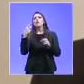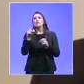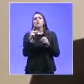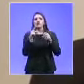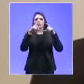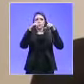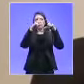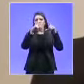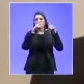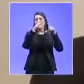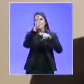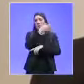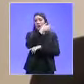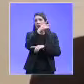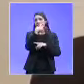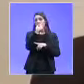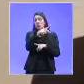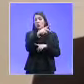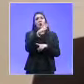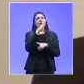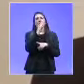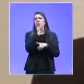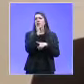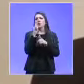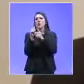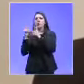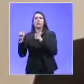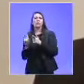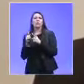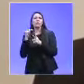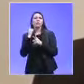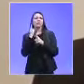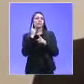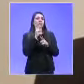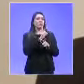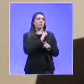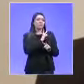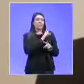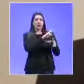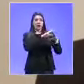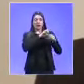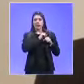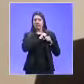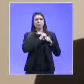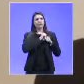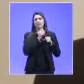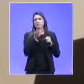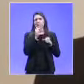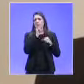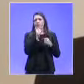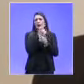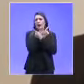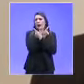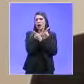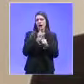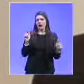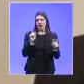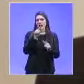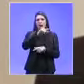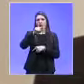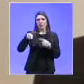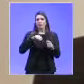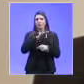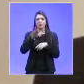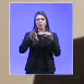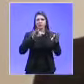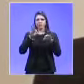ser apropiados por ninguno de los partidos. Es decir, no le corresponde a ningún partido en particular, es ahora sí que